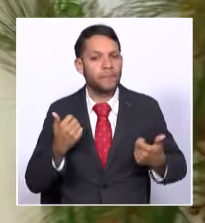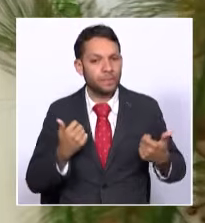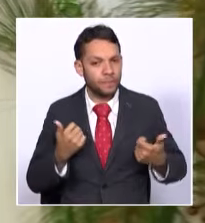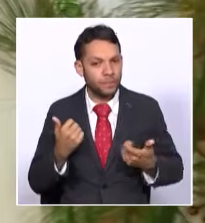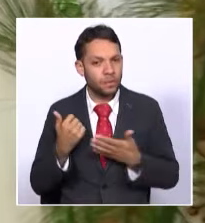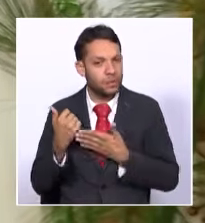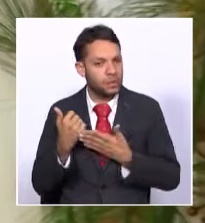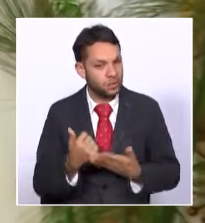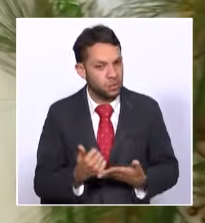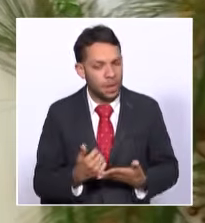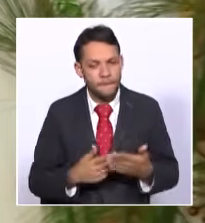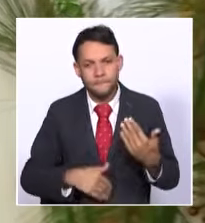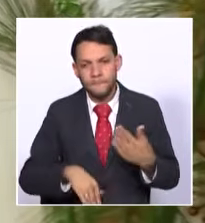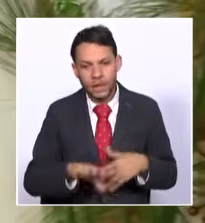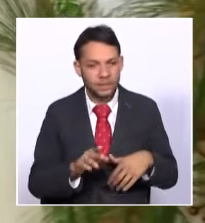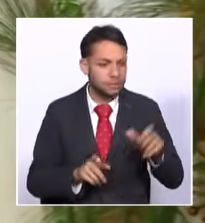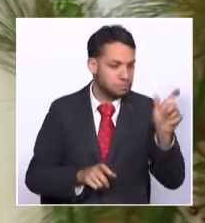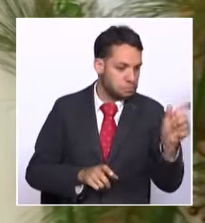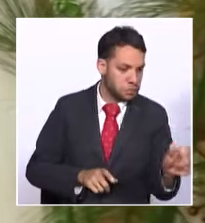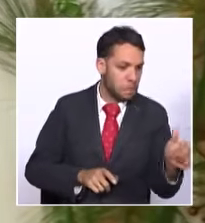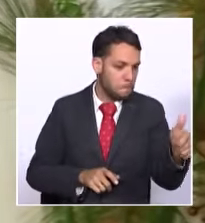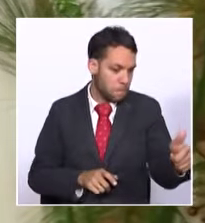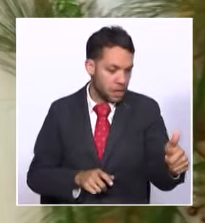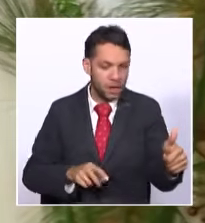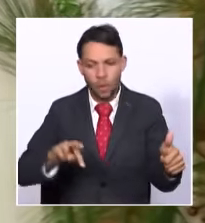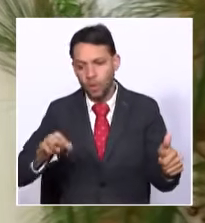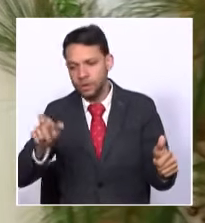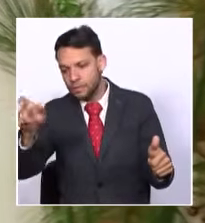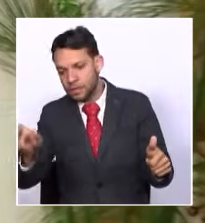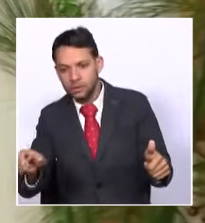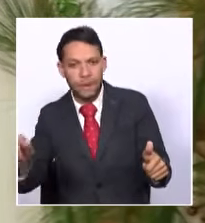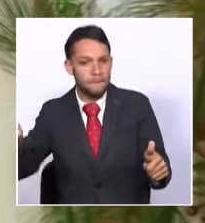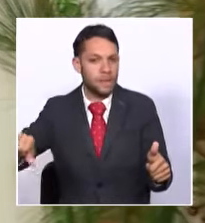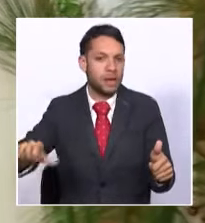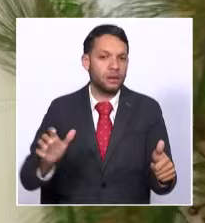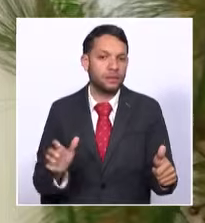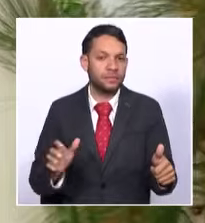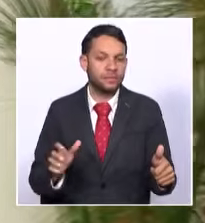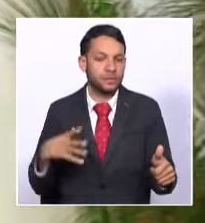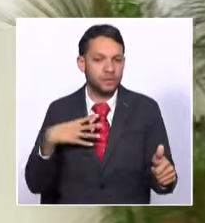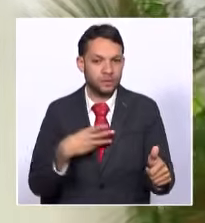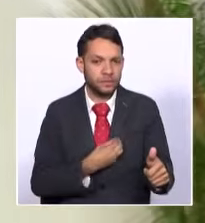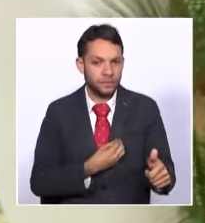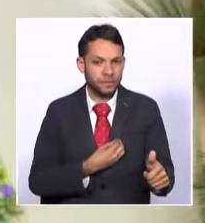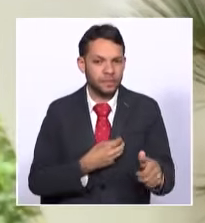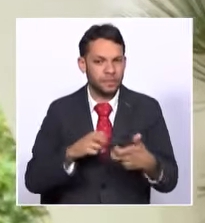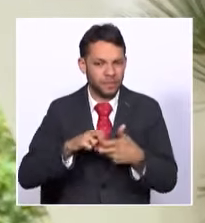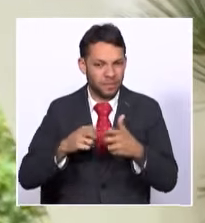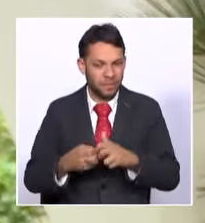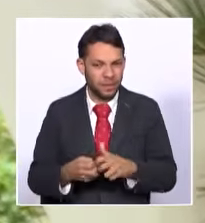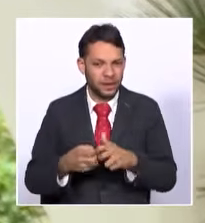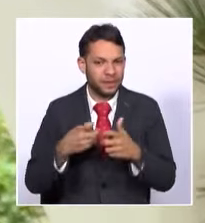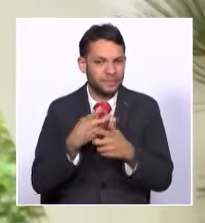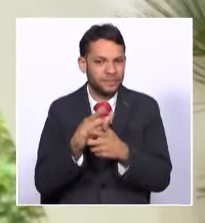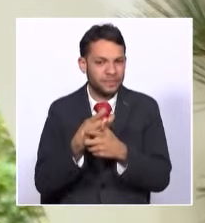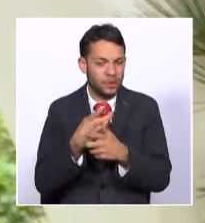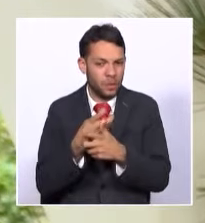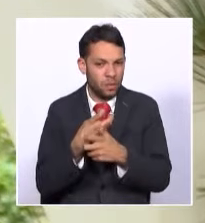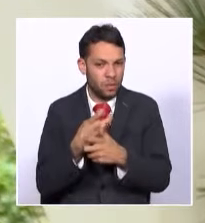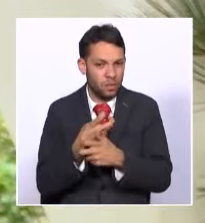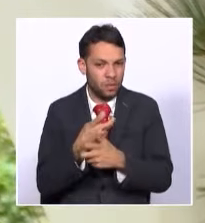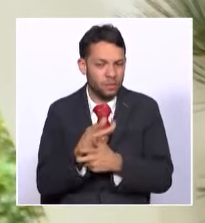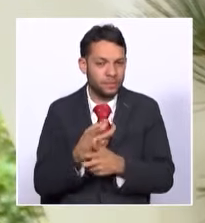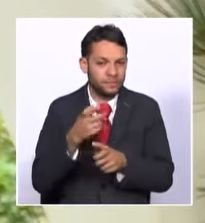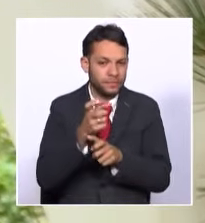más. Por ejemplo, si yo tengo una hernia discal muy avanzada, lo ideal es comenzar a aplicar